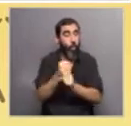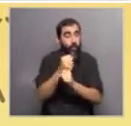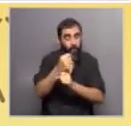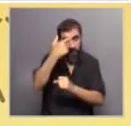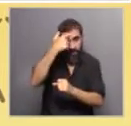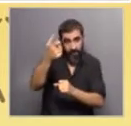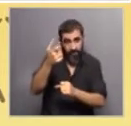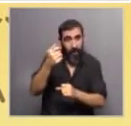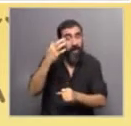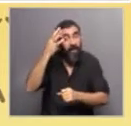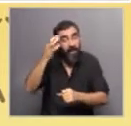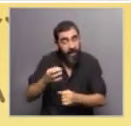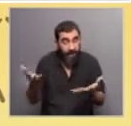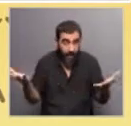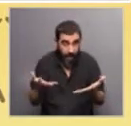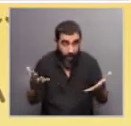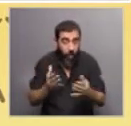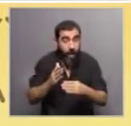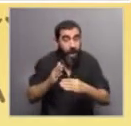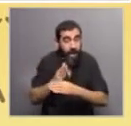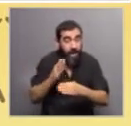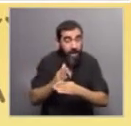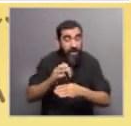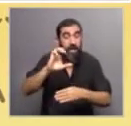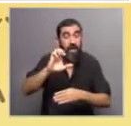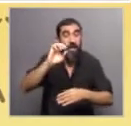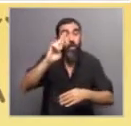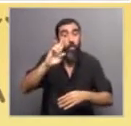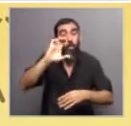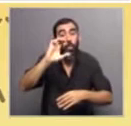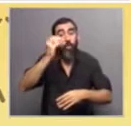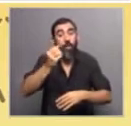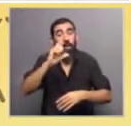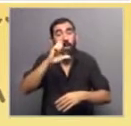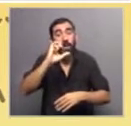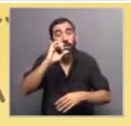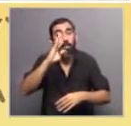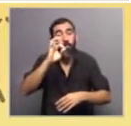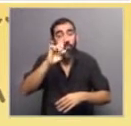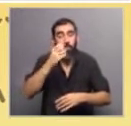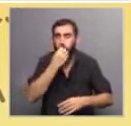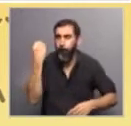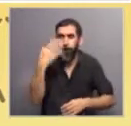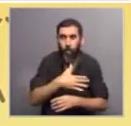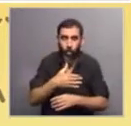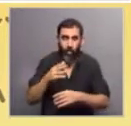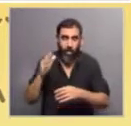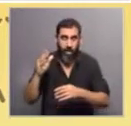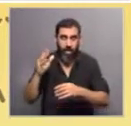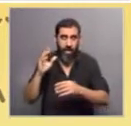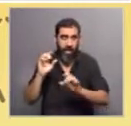científicamente lo que se cree ahora, que es que la leña de eucaliptus es mucho mejor que la de monte nativo. Bueno, eso se va